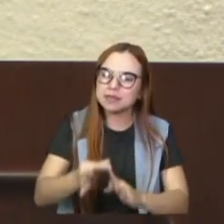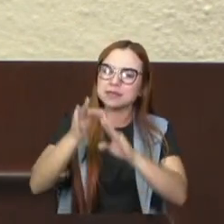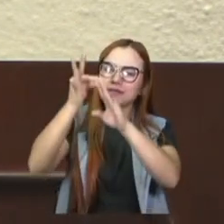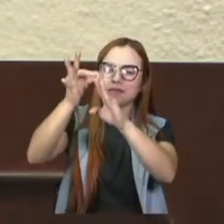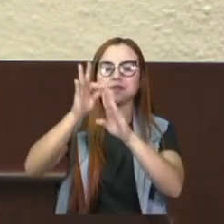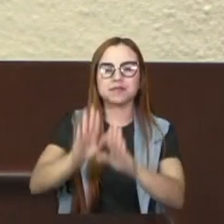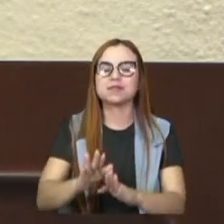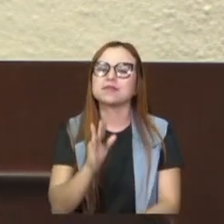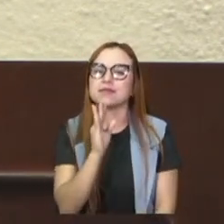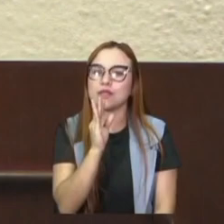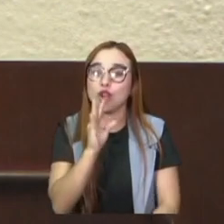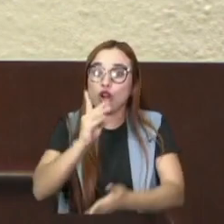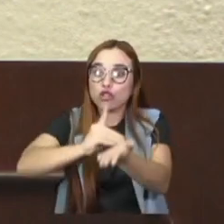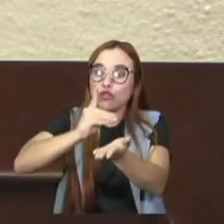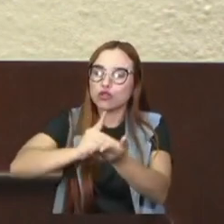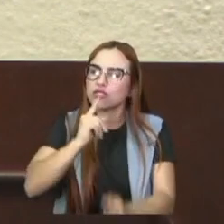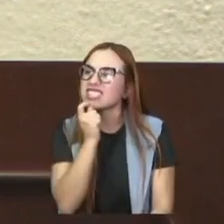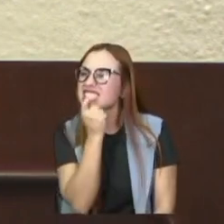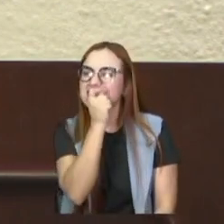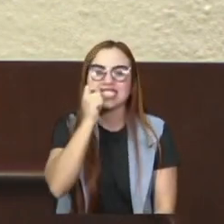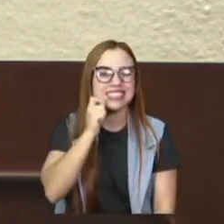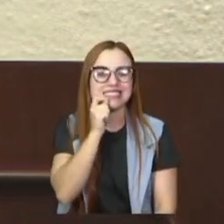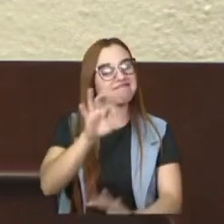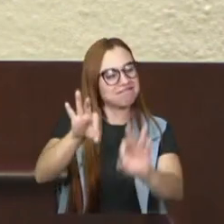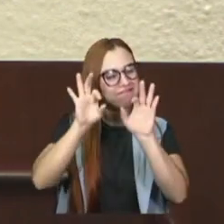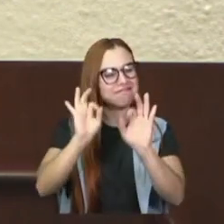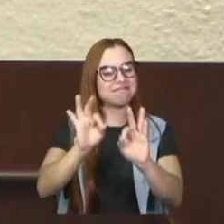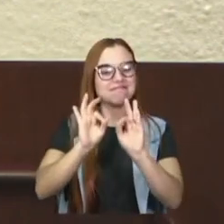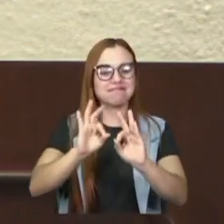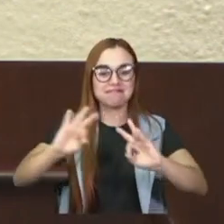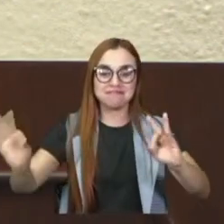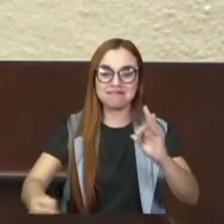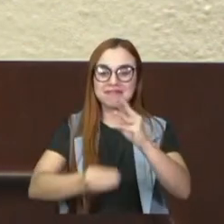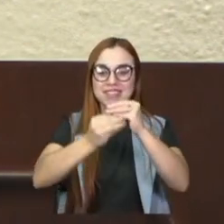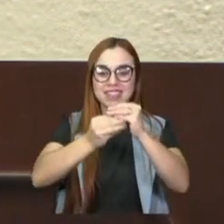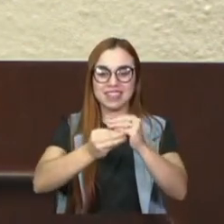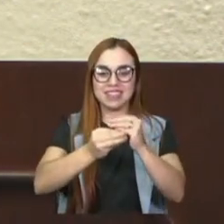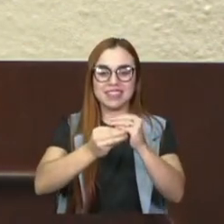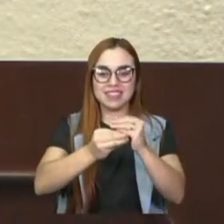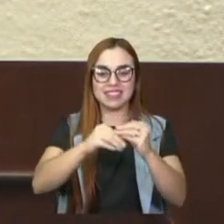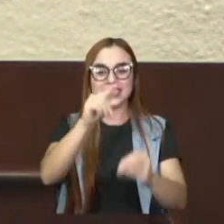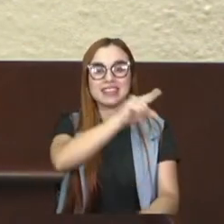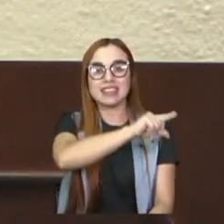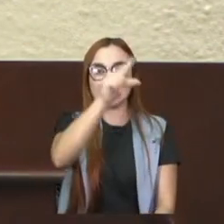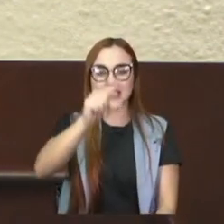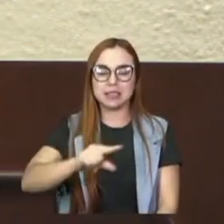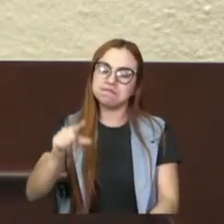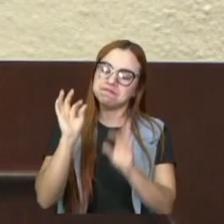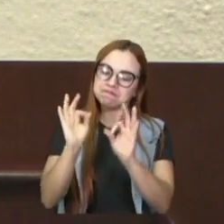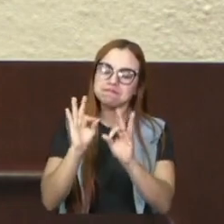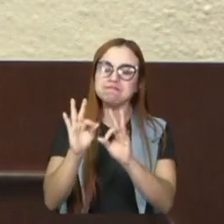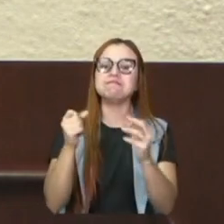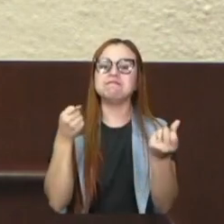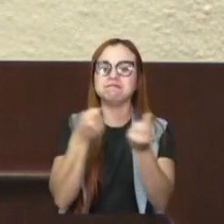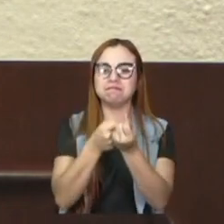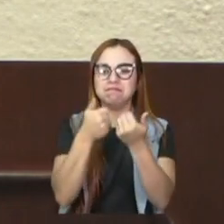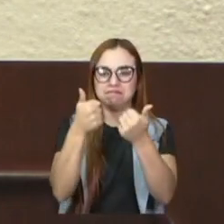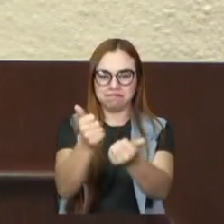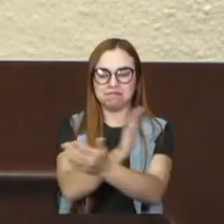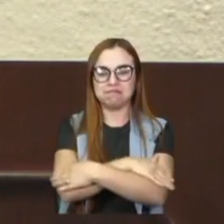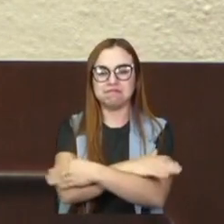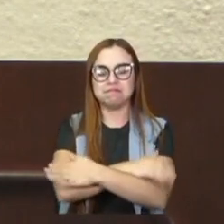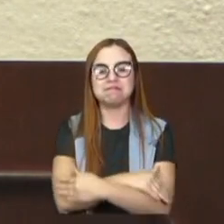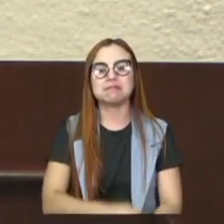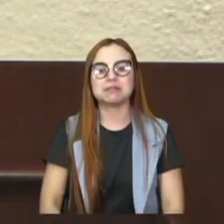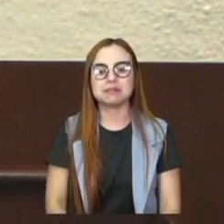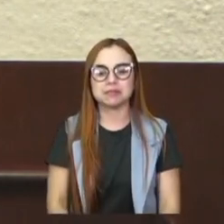están desplegando una acción particular, preventiva y curativa a nivel nacional. Tiene la palabra la honorable diputada